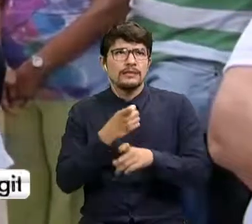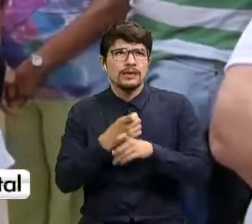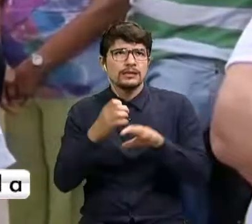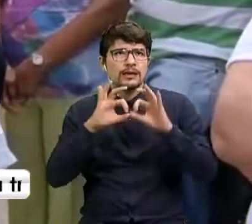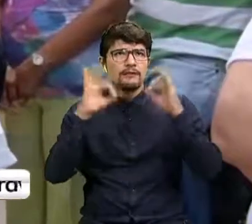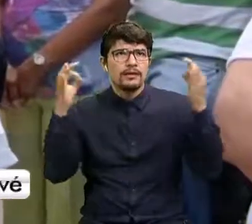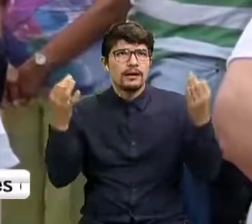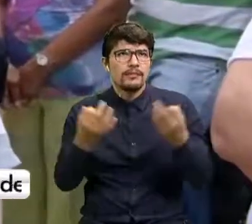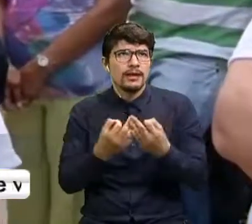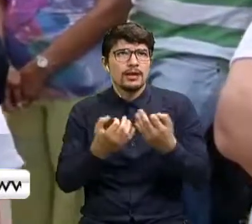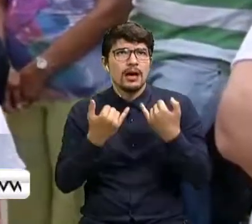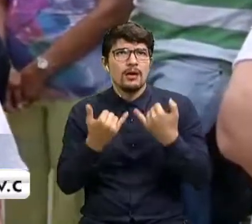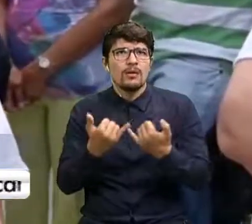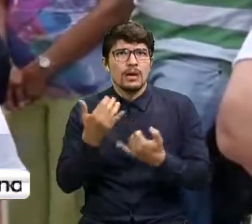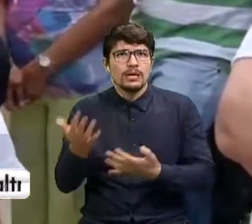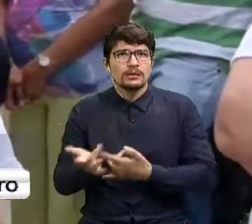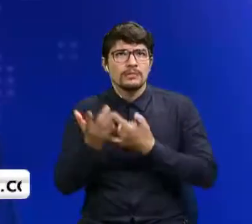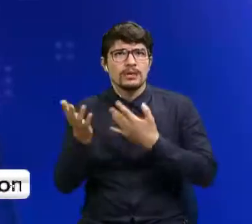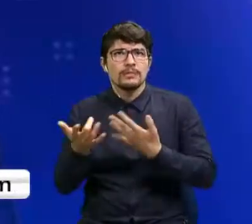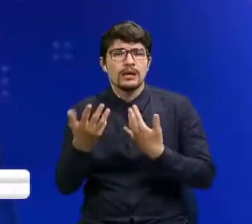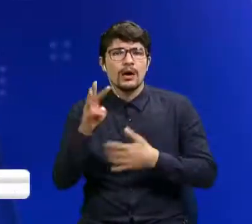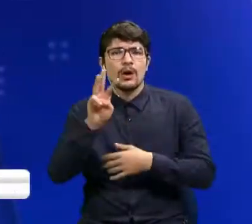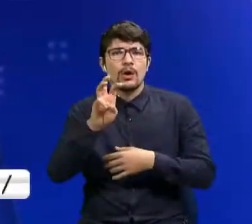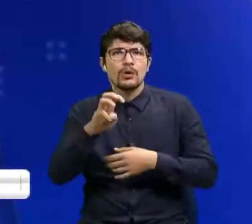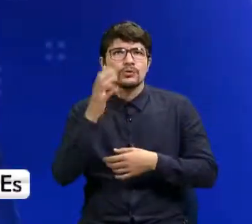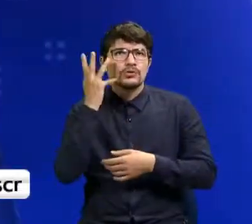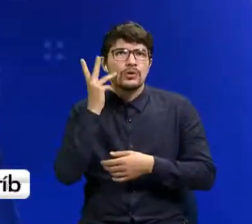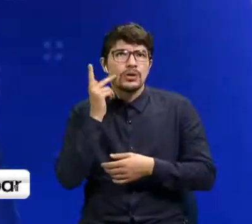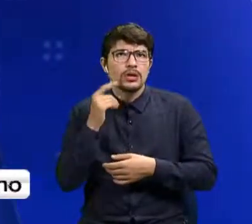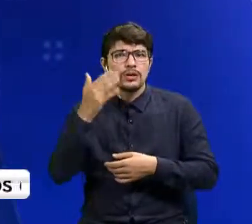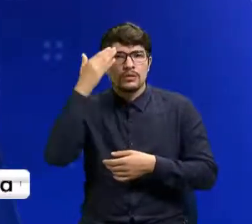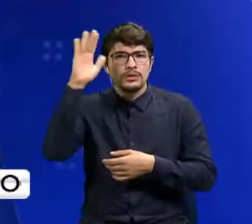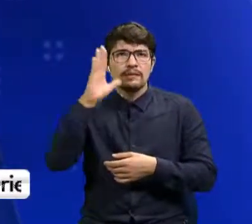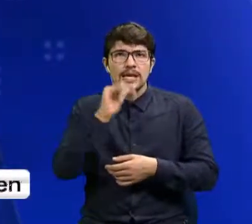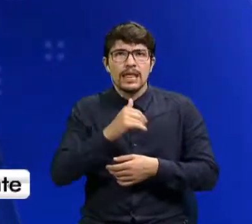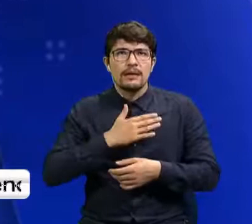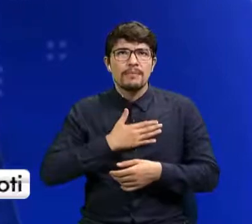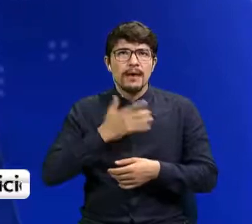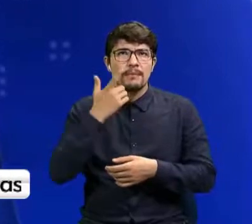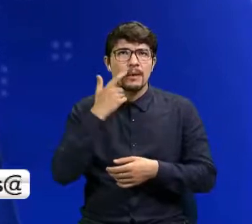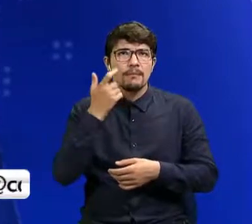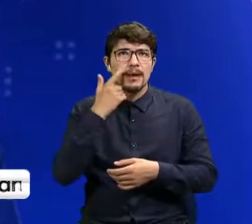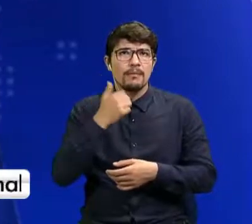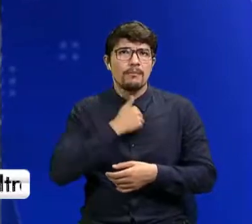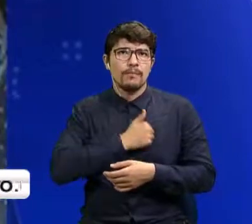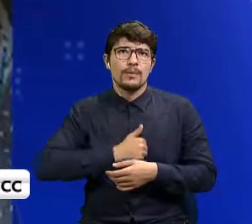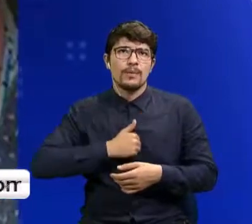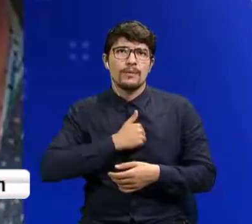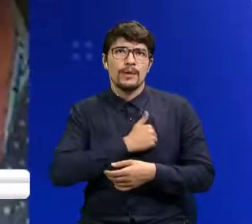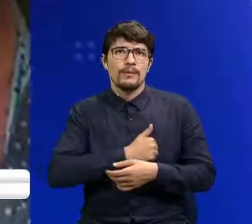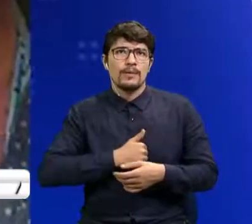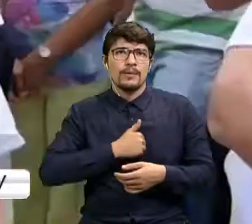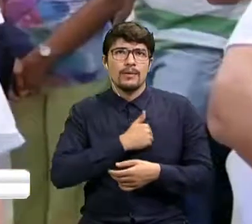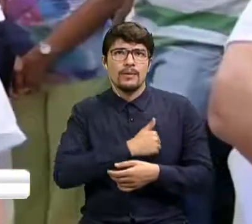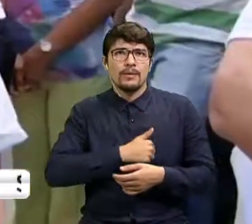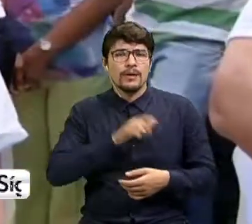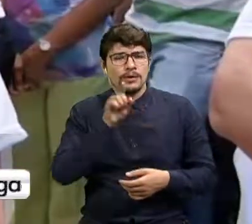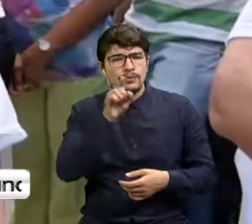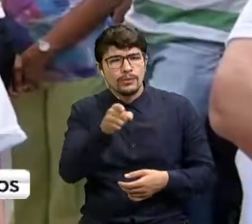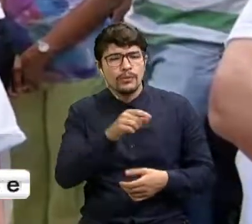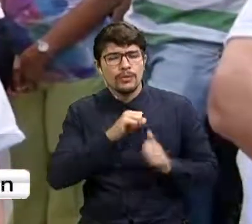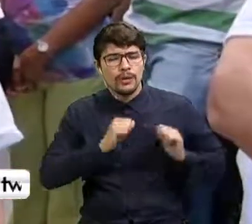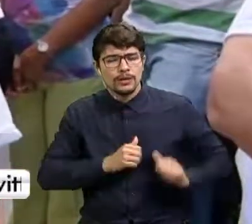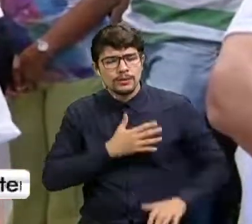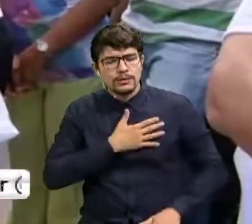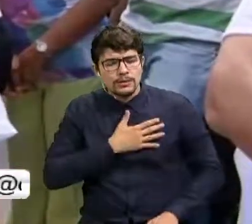familia esta espera. Ya van 8 días hoy sin saber nada de mi papá. Por favor, tóquense el corazón